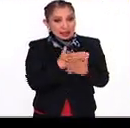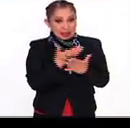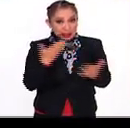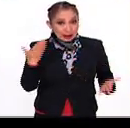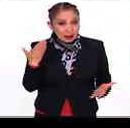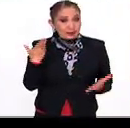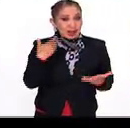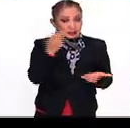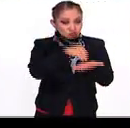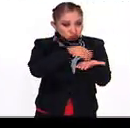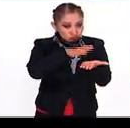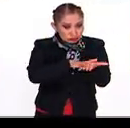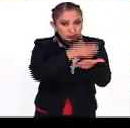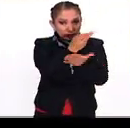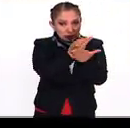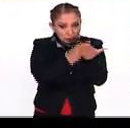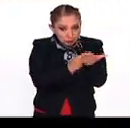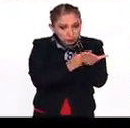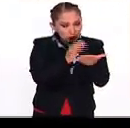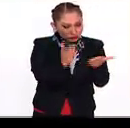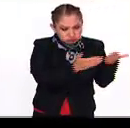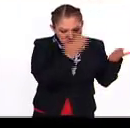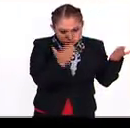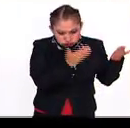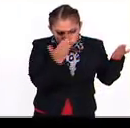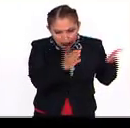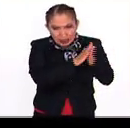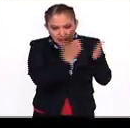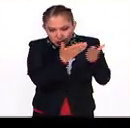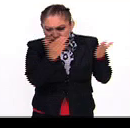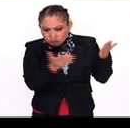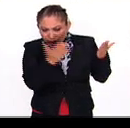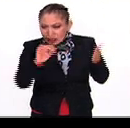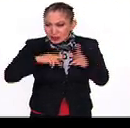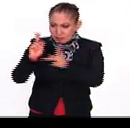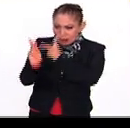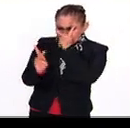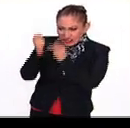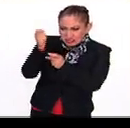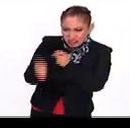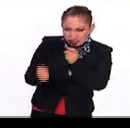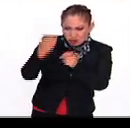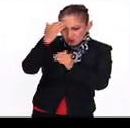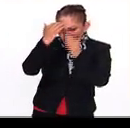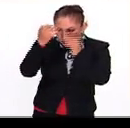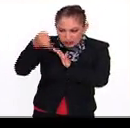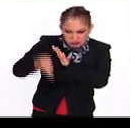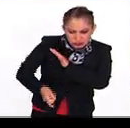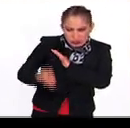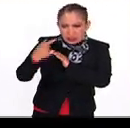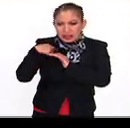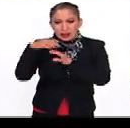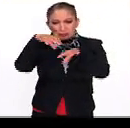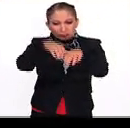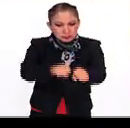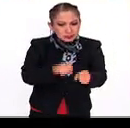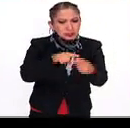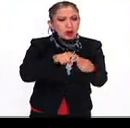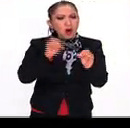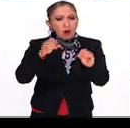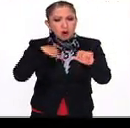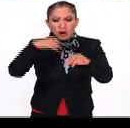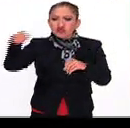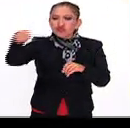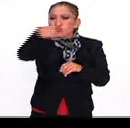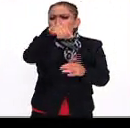entre registro gráfico y la botánica o la colonización o el